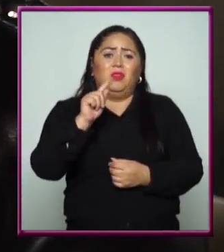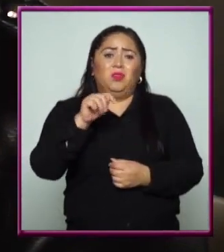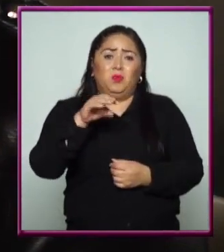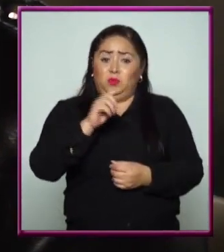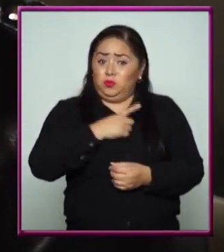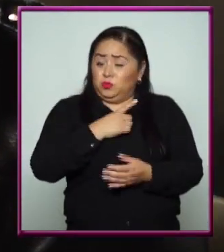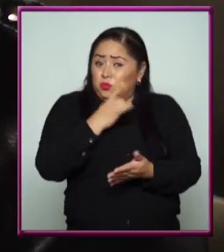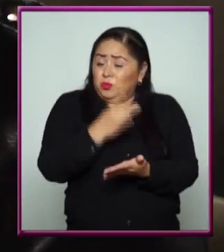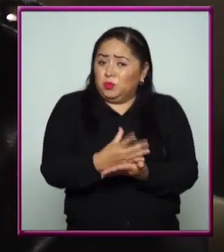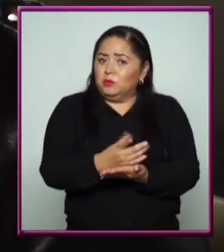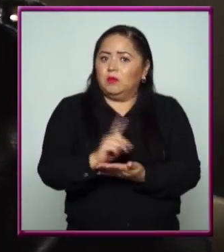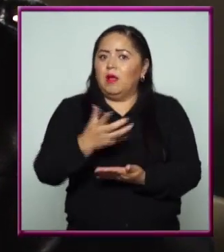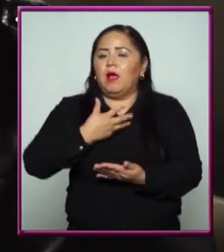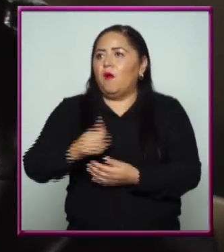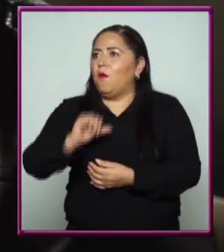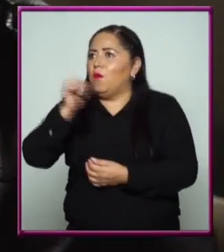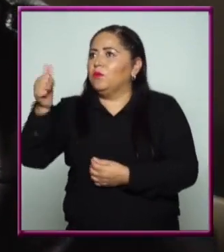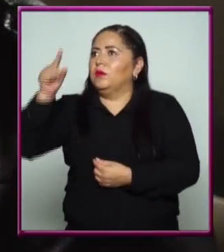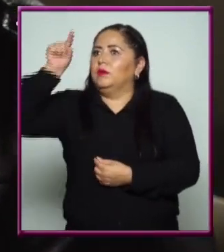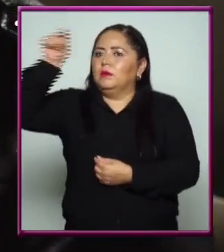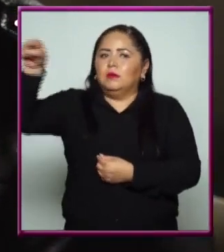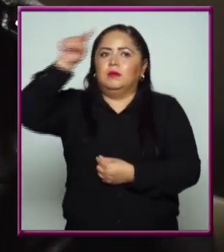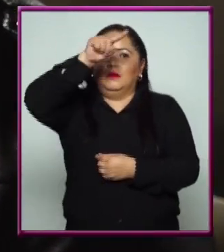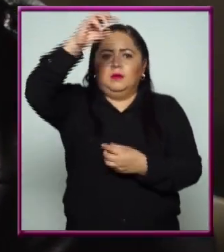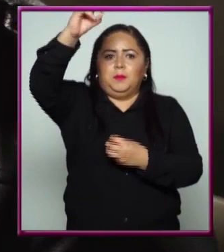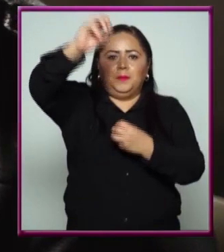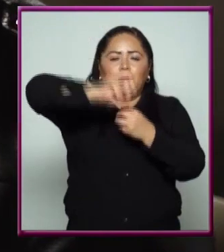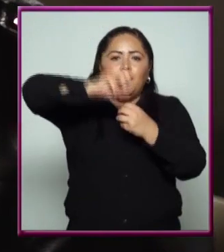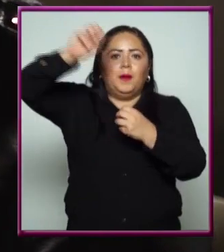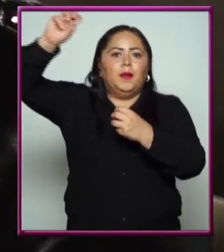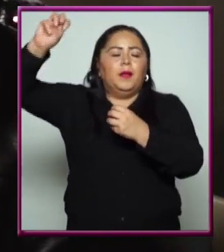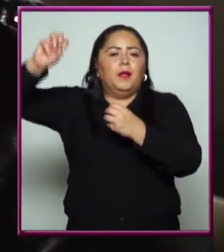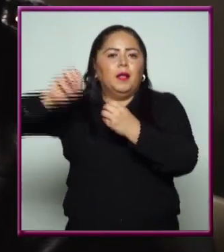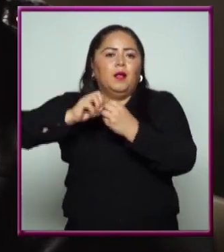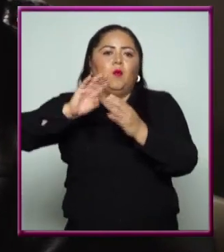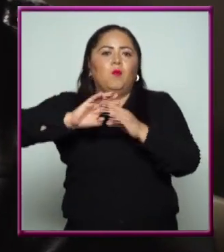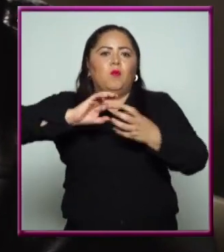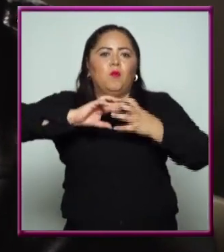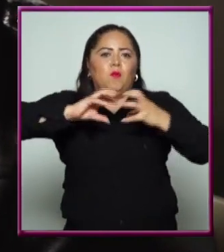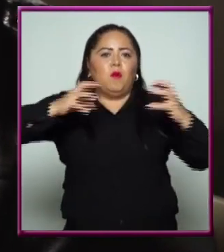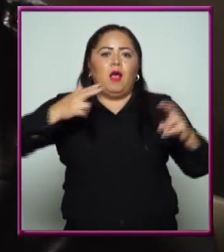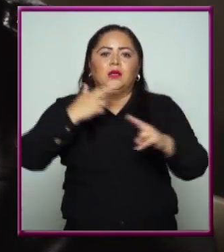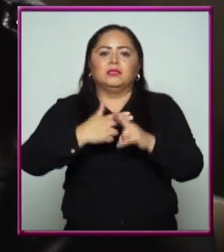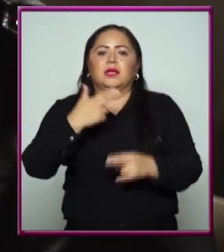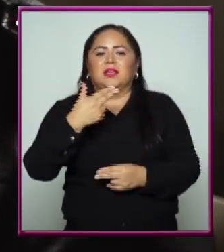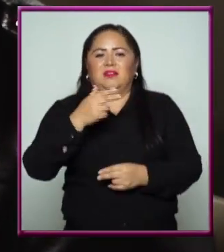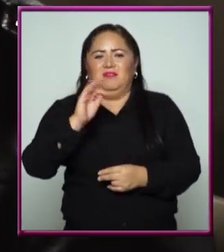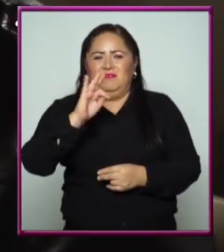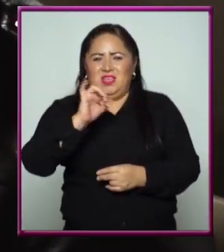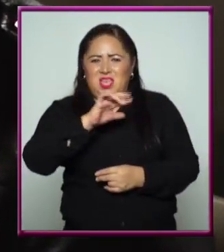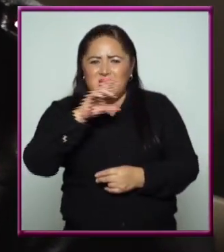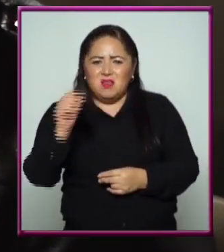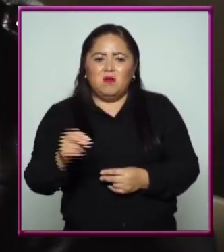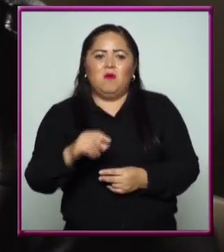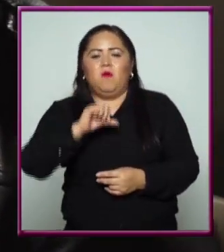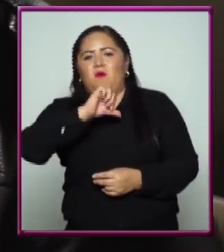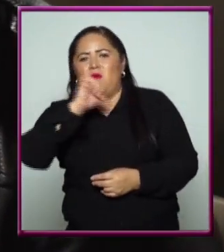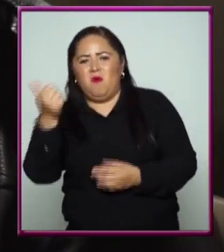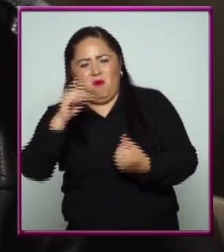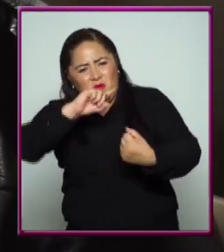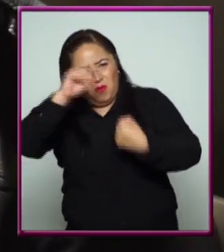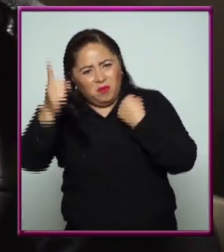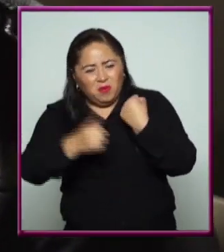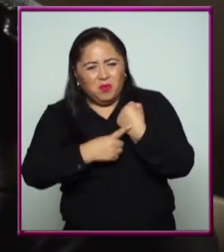formando muchos de los otros átomos que se dan hasta el fierro, que se dan en los